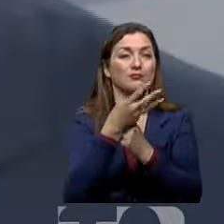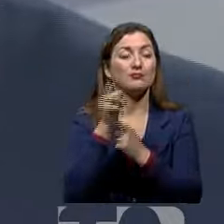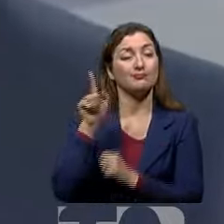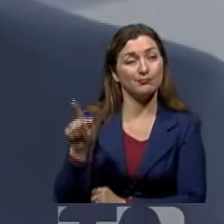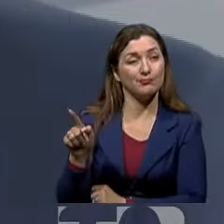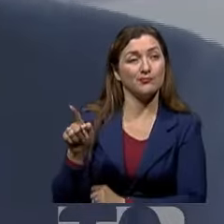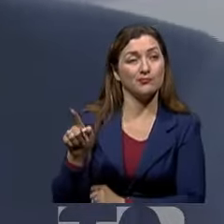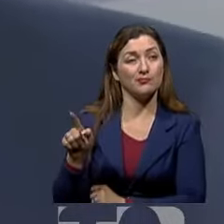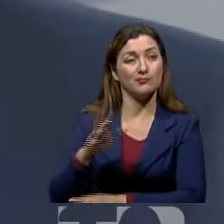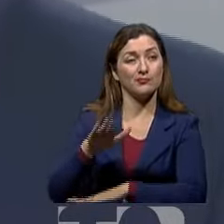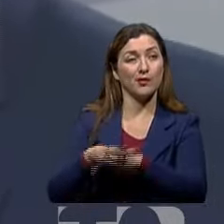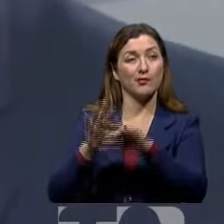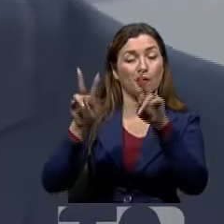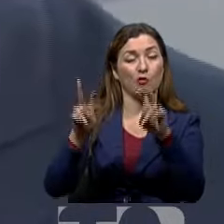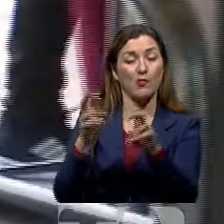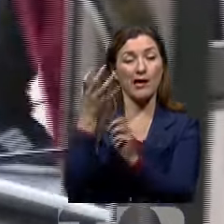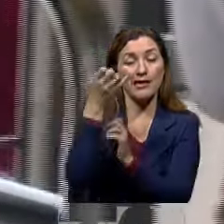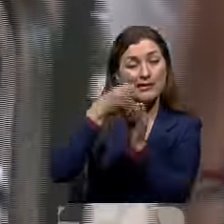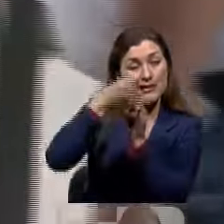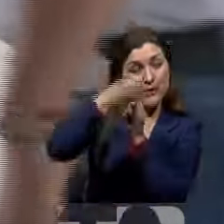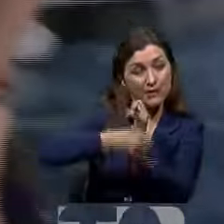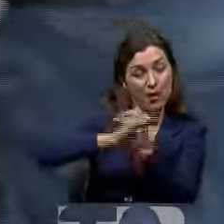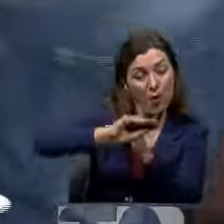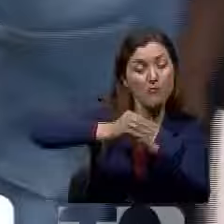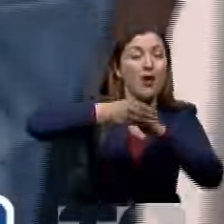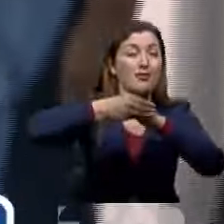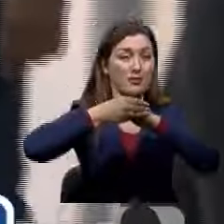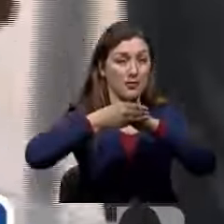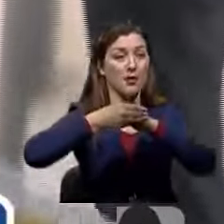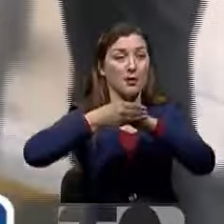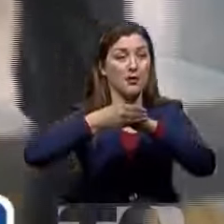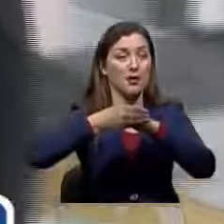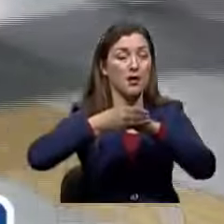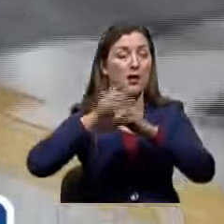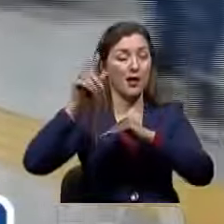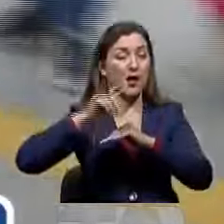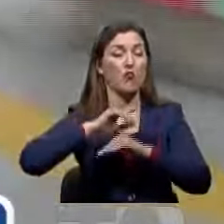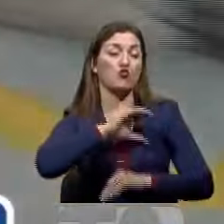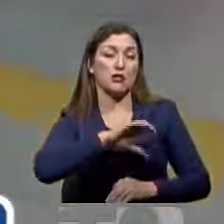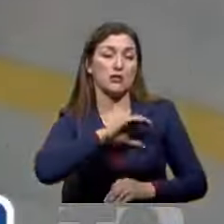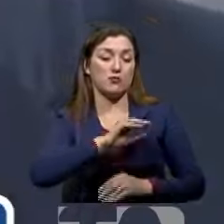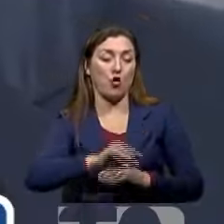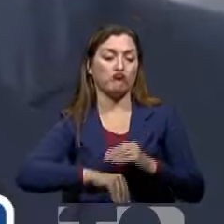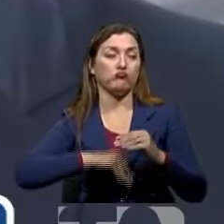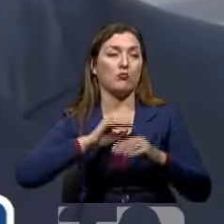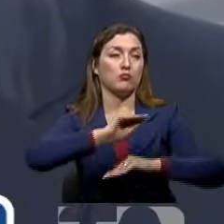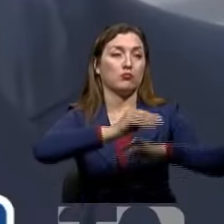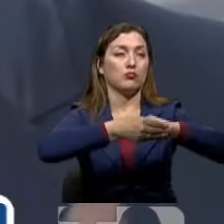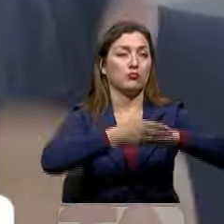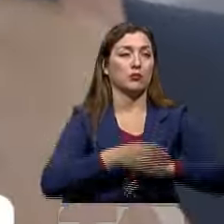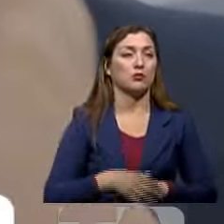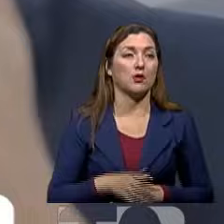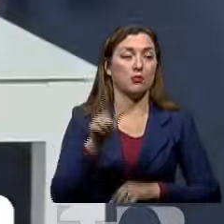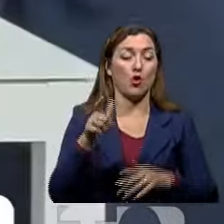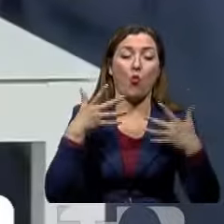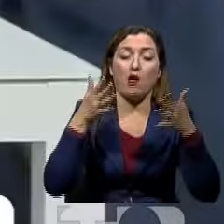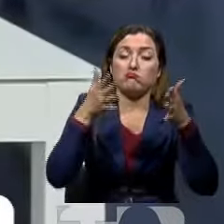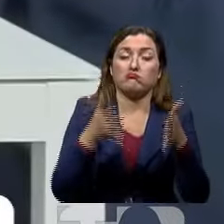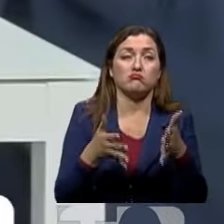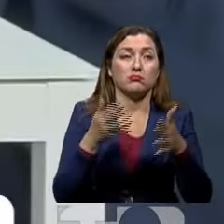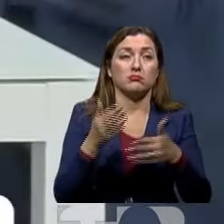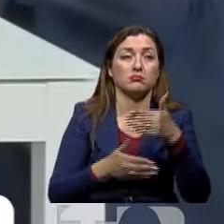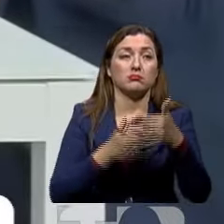Álvarez ya había mencionado que los 15 centavos adicionales serán subsidiados por el municipio. Pero el guayaquileño va a entrar a una